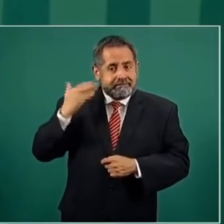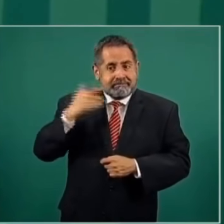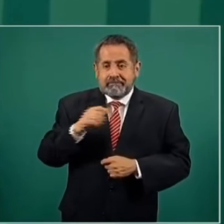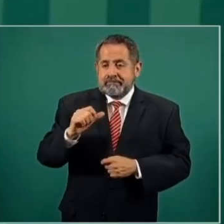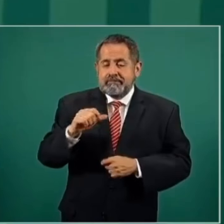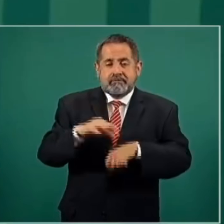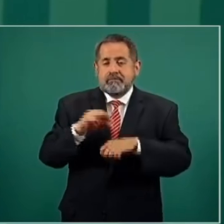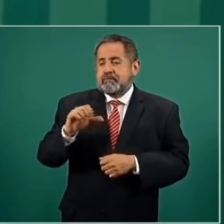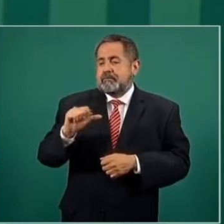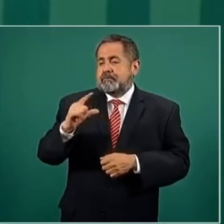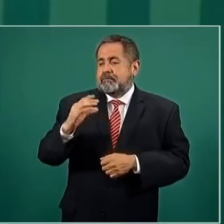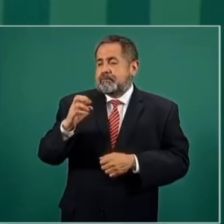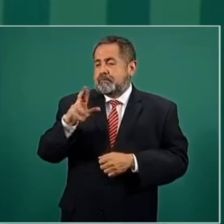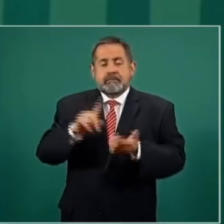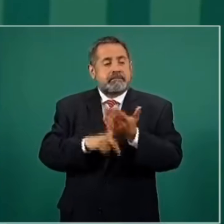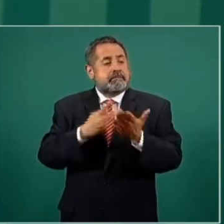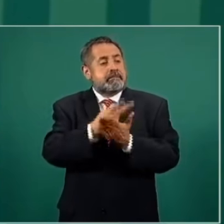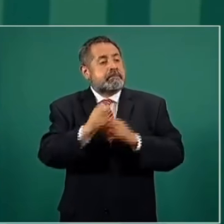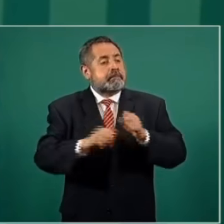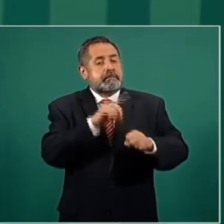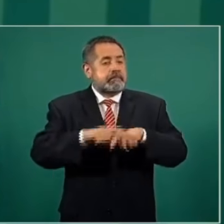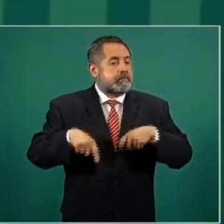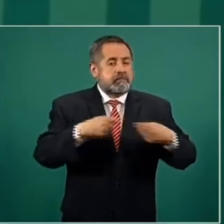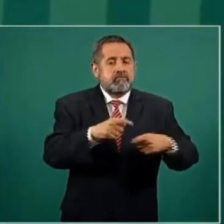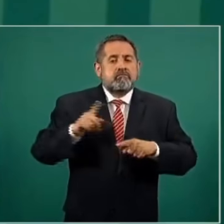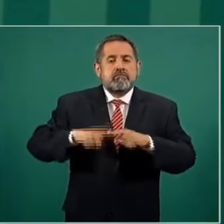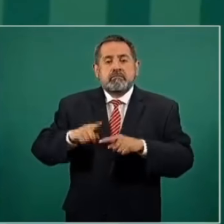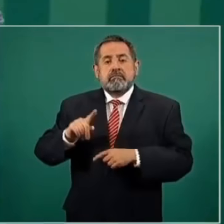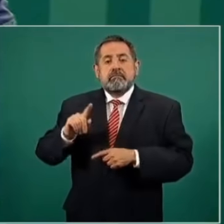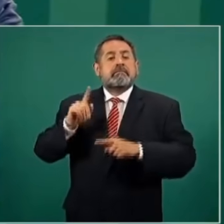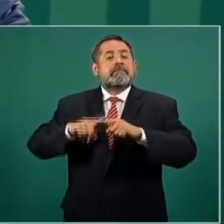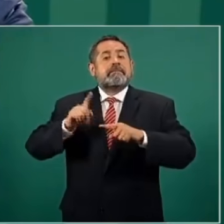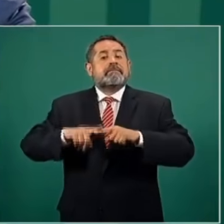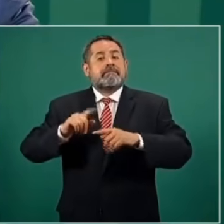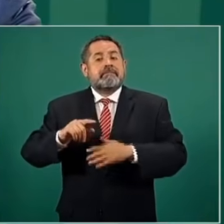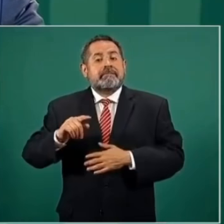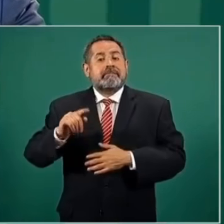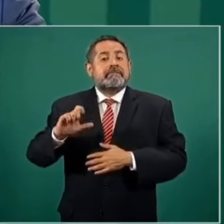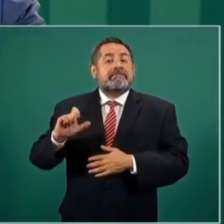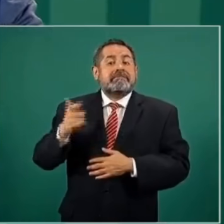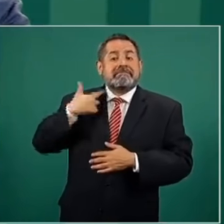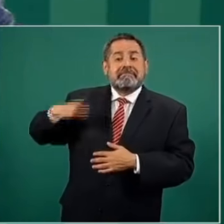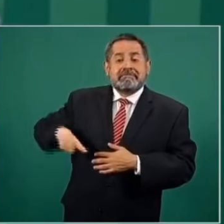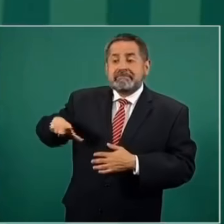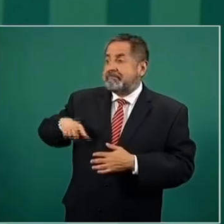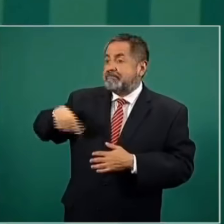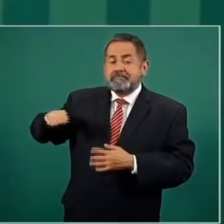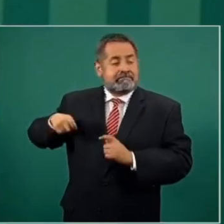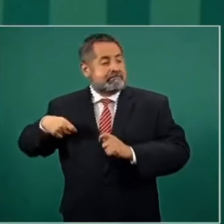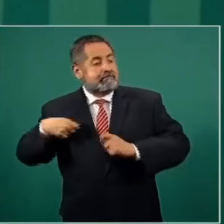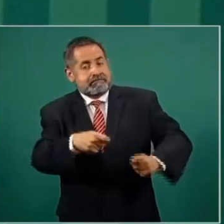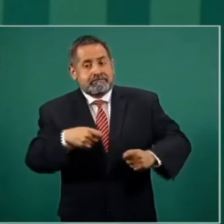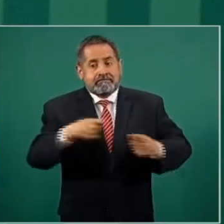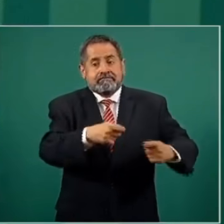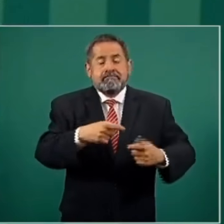Alcocer el Premio Nacional de Ciencia. Se lo otorgaron los gobiernos anteriores.